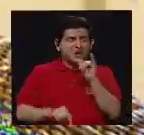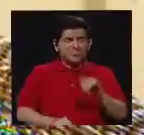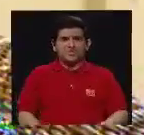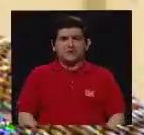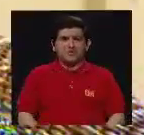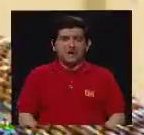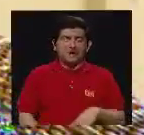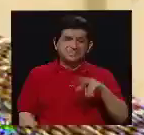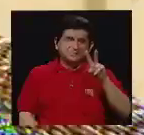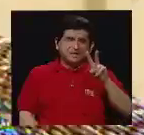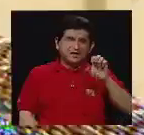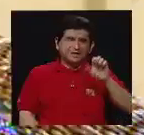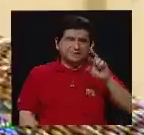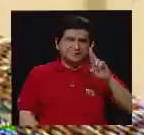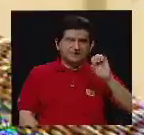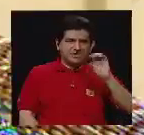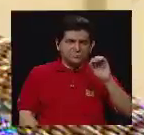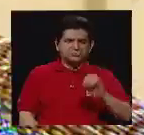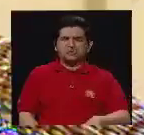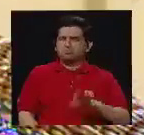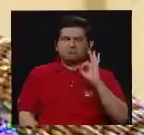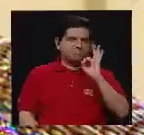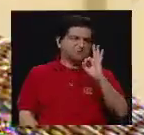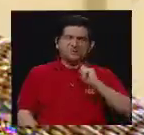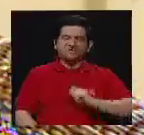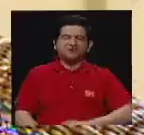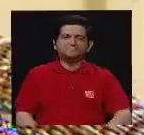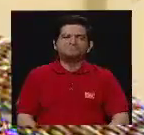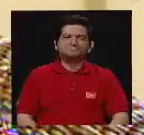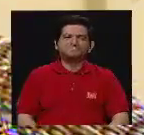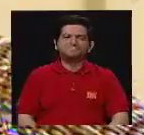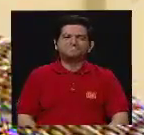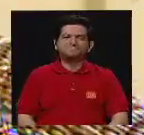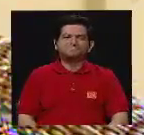Pero igual si sale en verso, no importa. Muy bien.